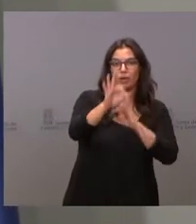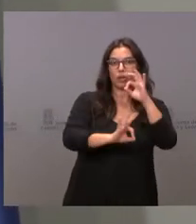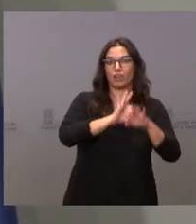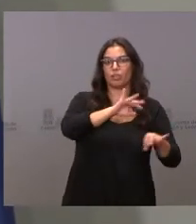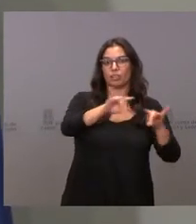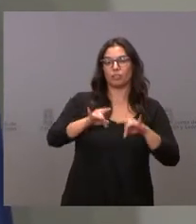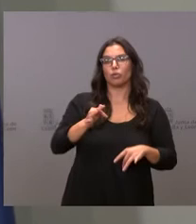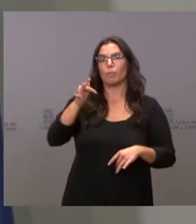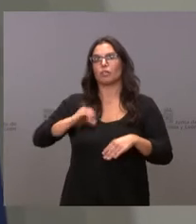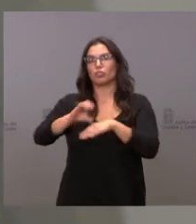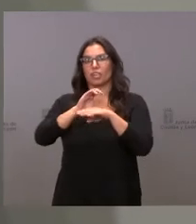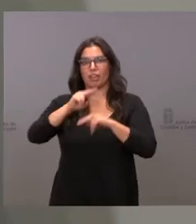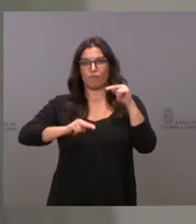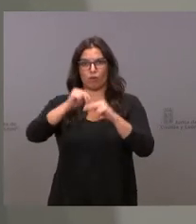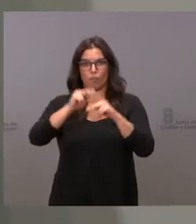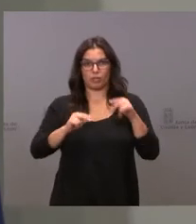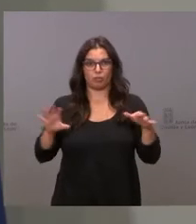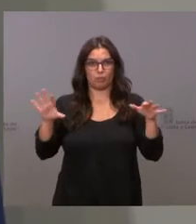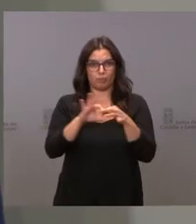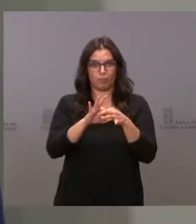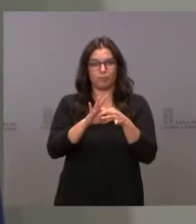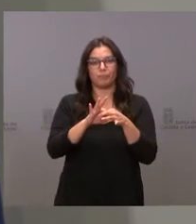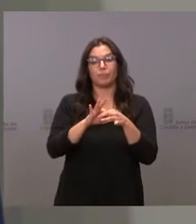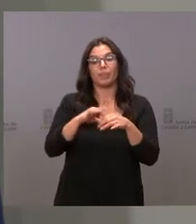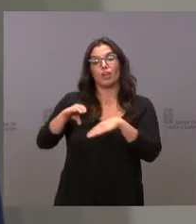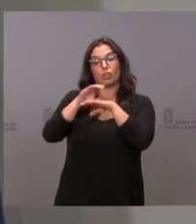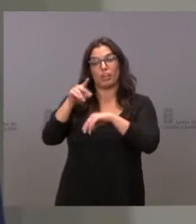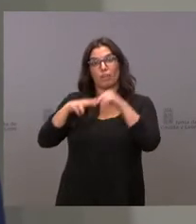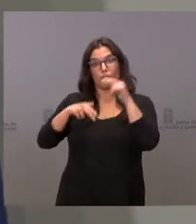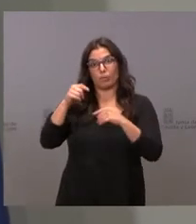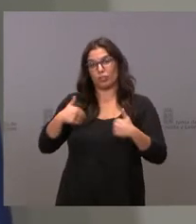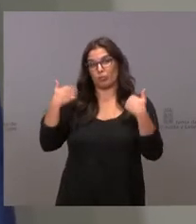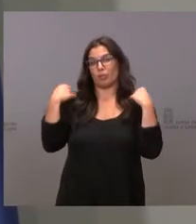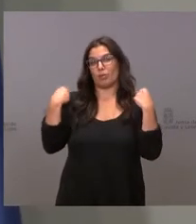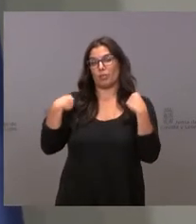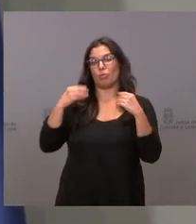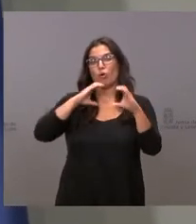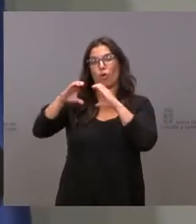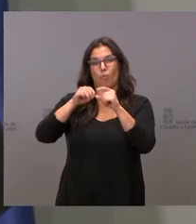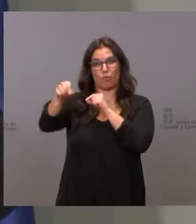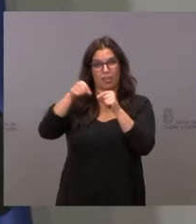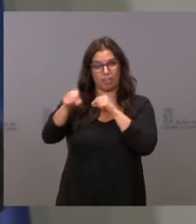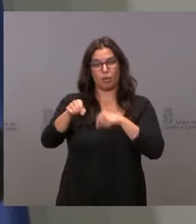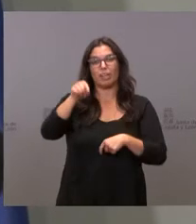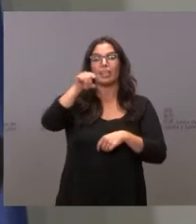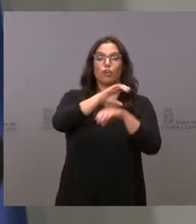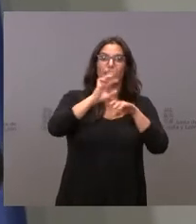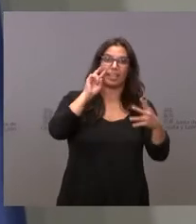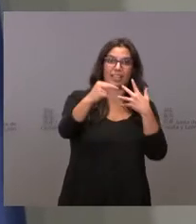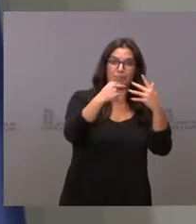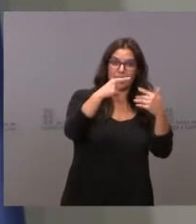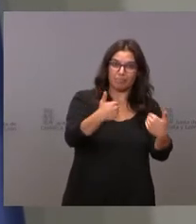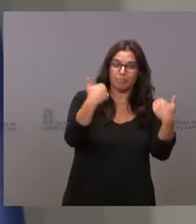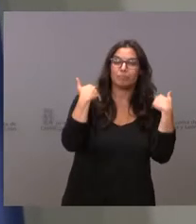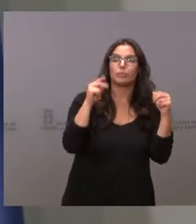Territorio y la Consejería de Fomento. Consejería de Fomento, encargada de las telecomunicaciones, y la Consejería de Transparencia, que es la